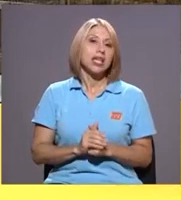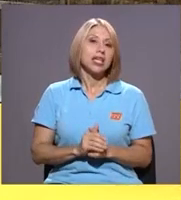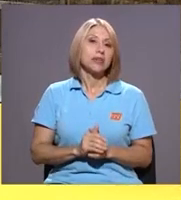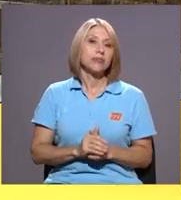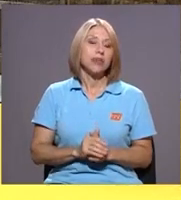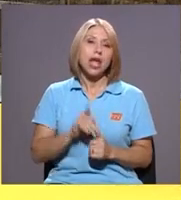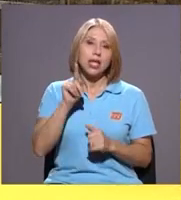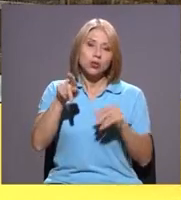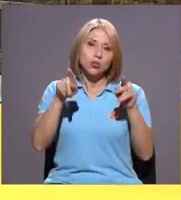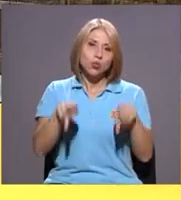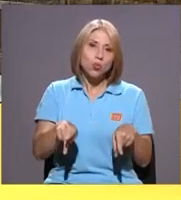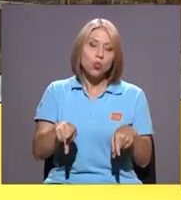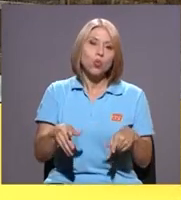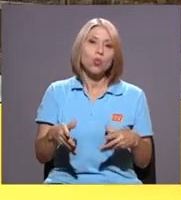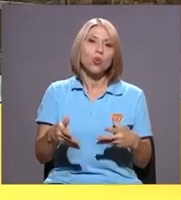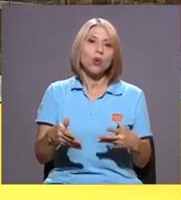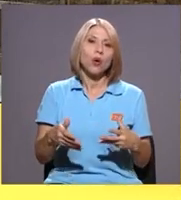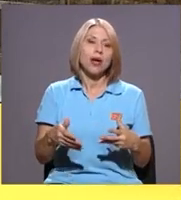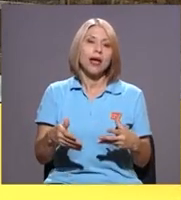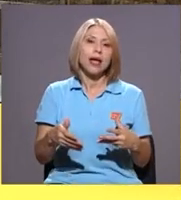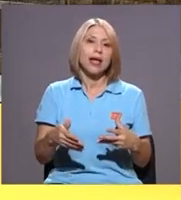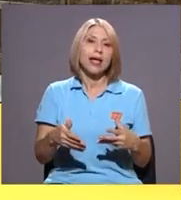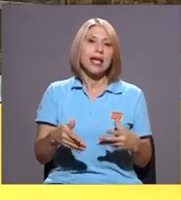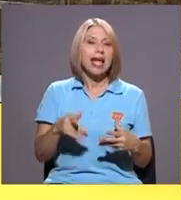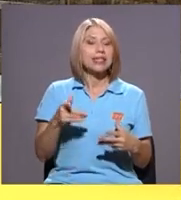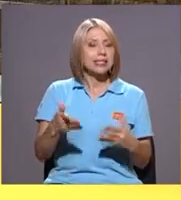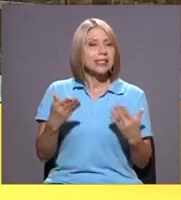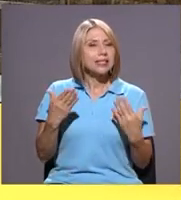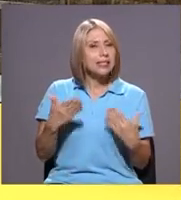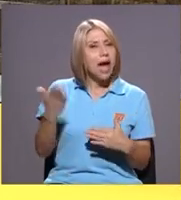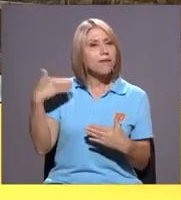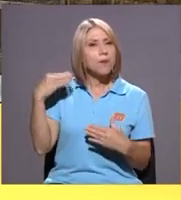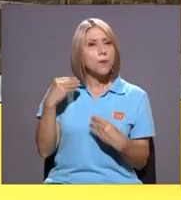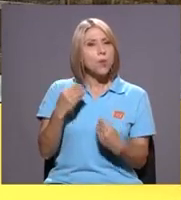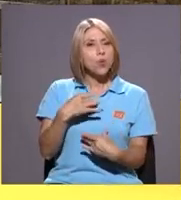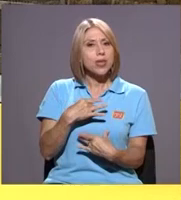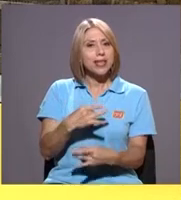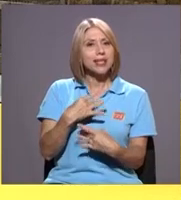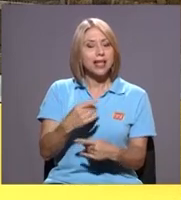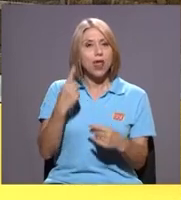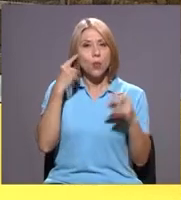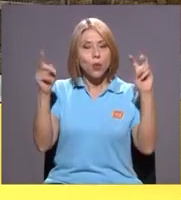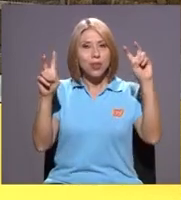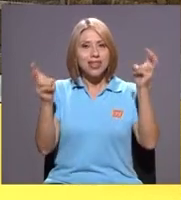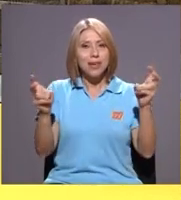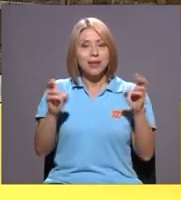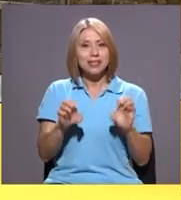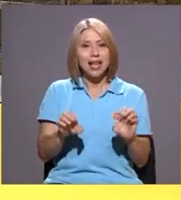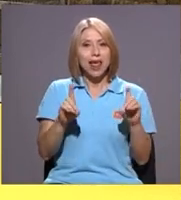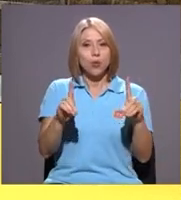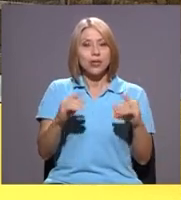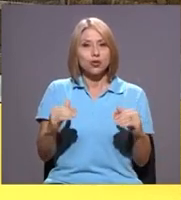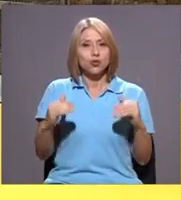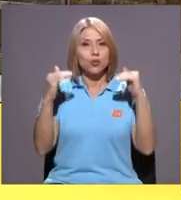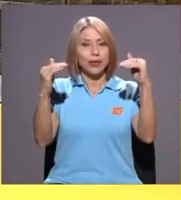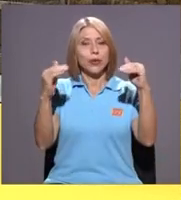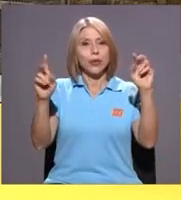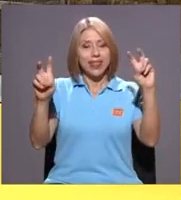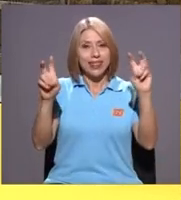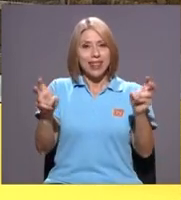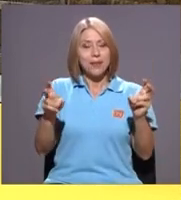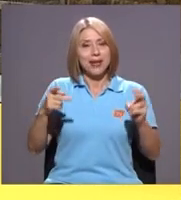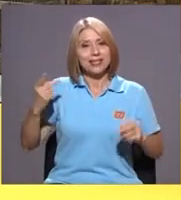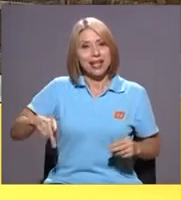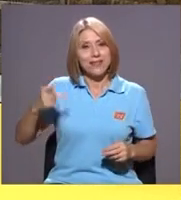Es alguien que estaba muy interesado por los temas de la educación superior, por los temas del riesgo,